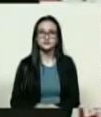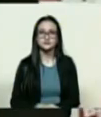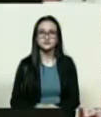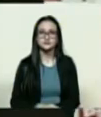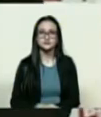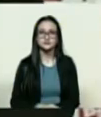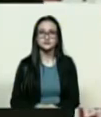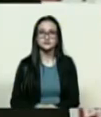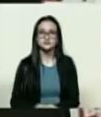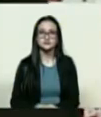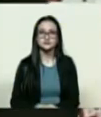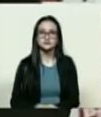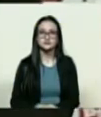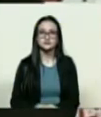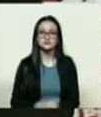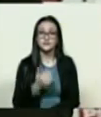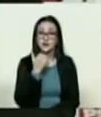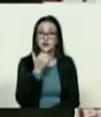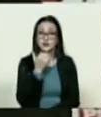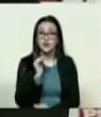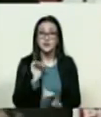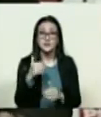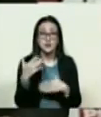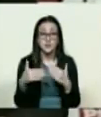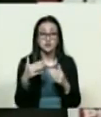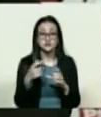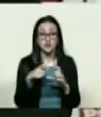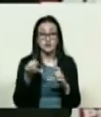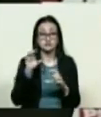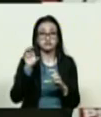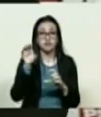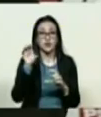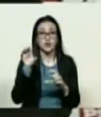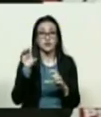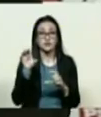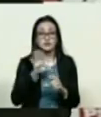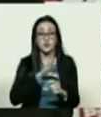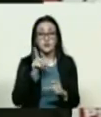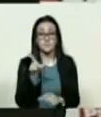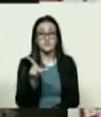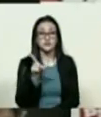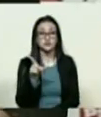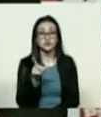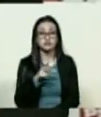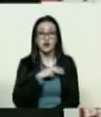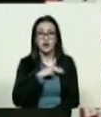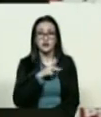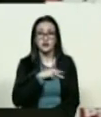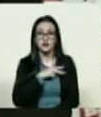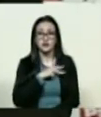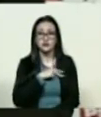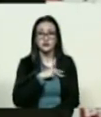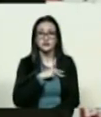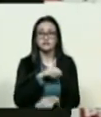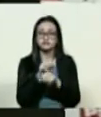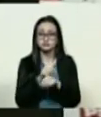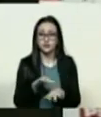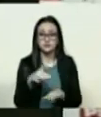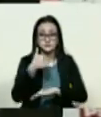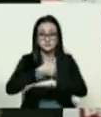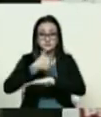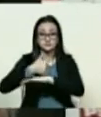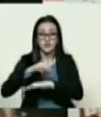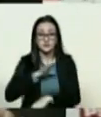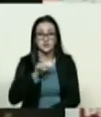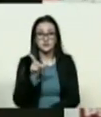Así es, Verónica, a pocas horas de dar inicio al proceso de carnetización de la militancia del Partido Socialista Unido de Venezuela, la directiva del PSUV